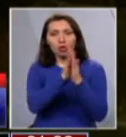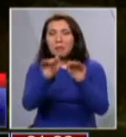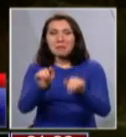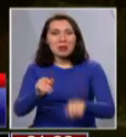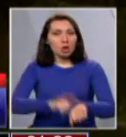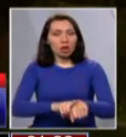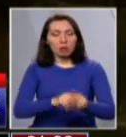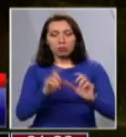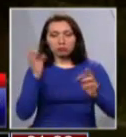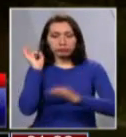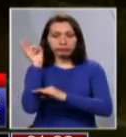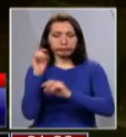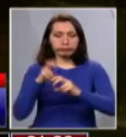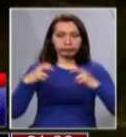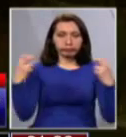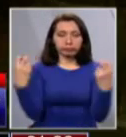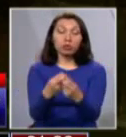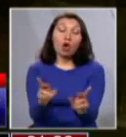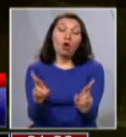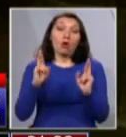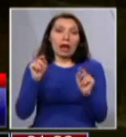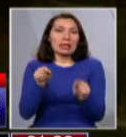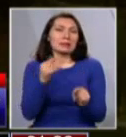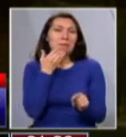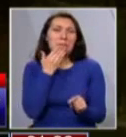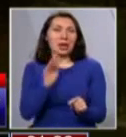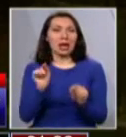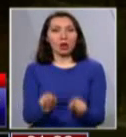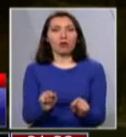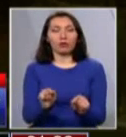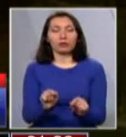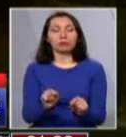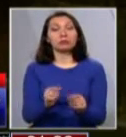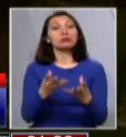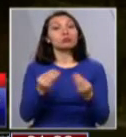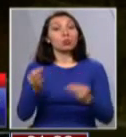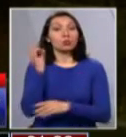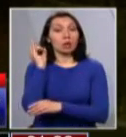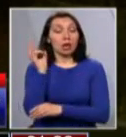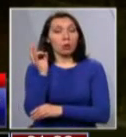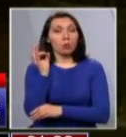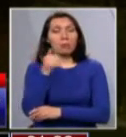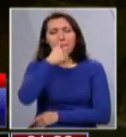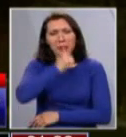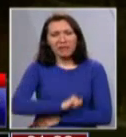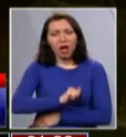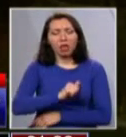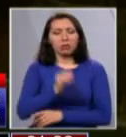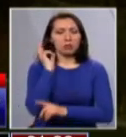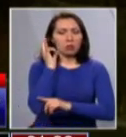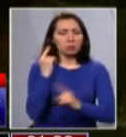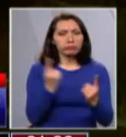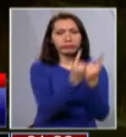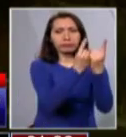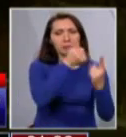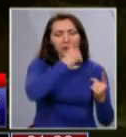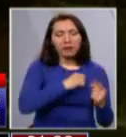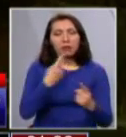simultánea eso es el ideal creo que mucha reunión privada que